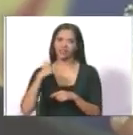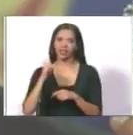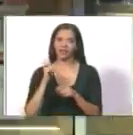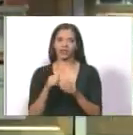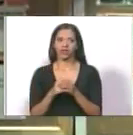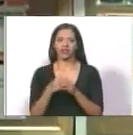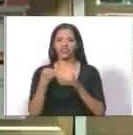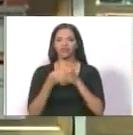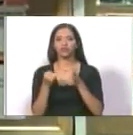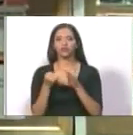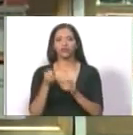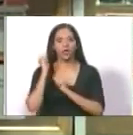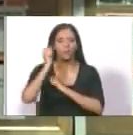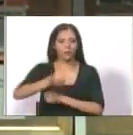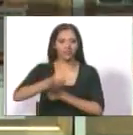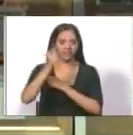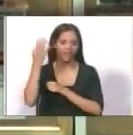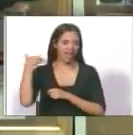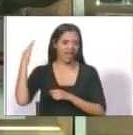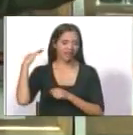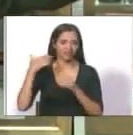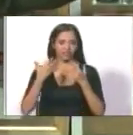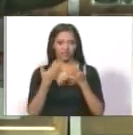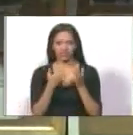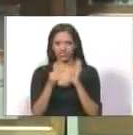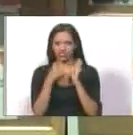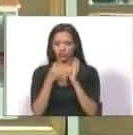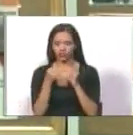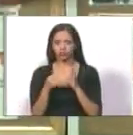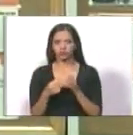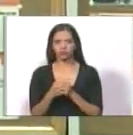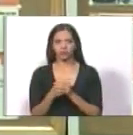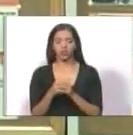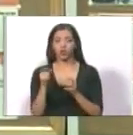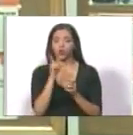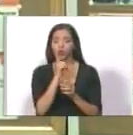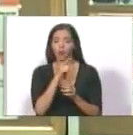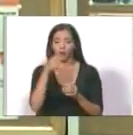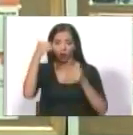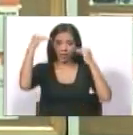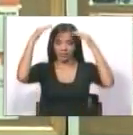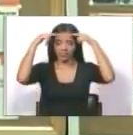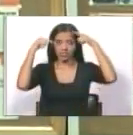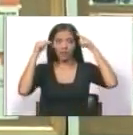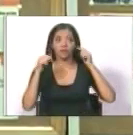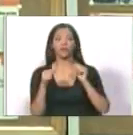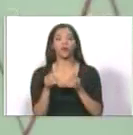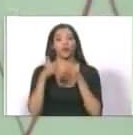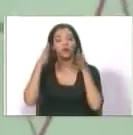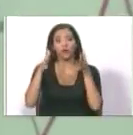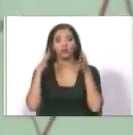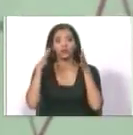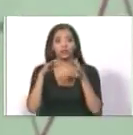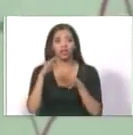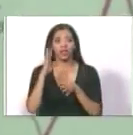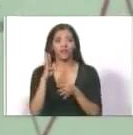instituto de pesca que había antes del que hay ahorita, lo nombró el comandante Chávez por recomendación de